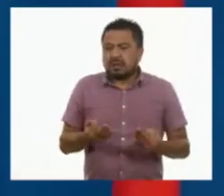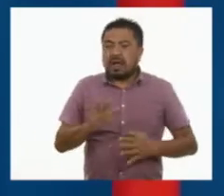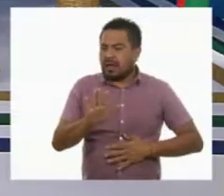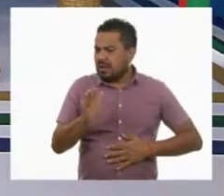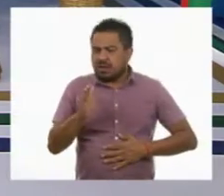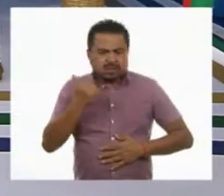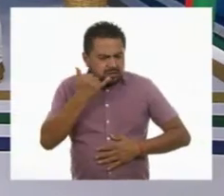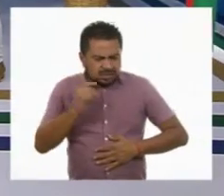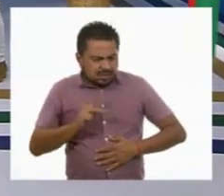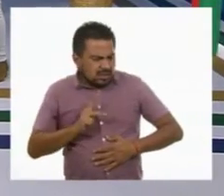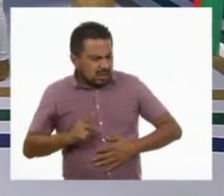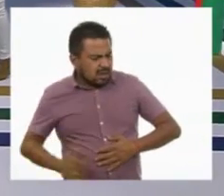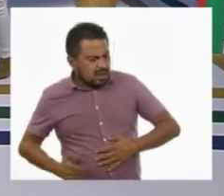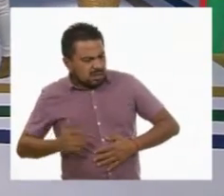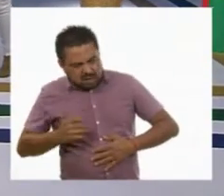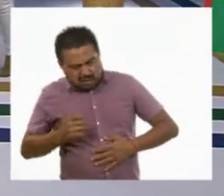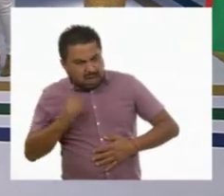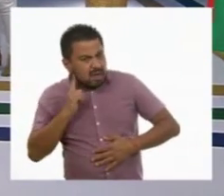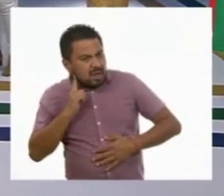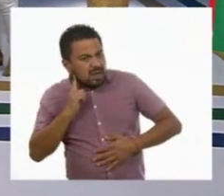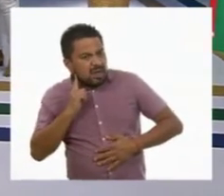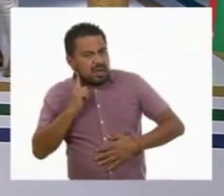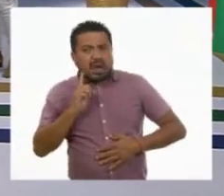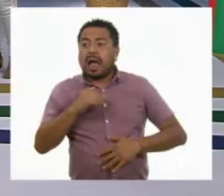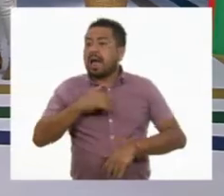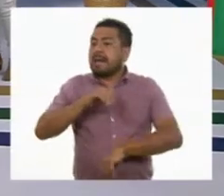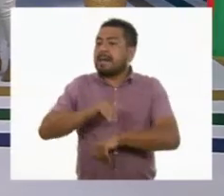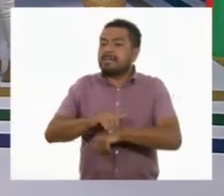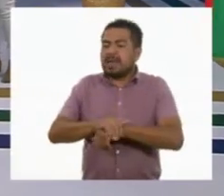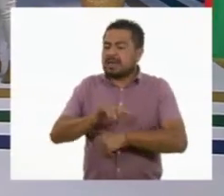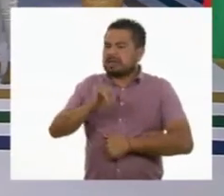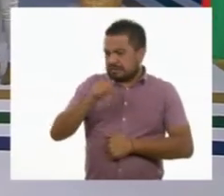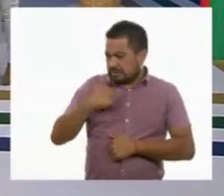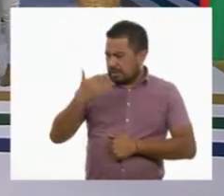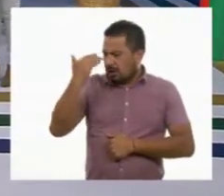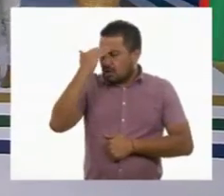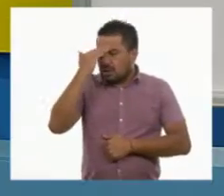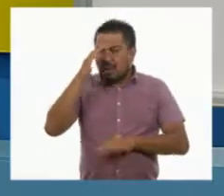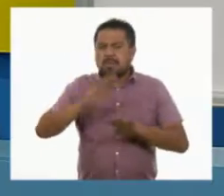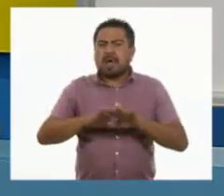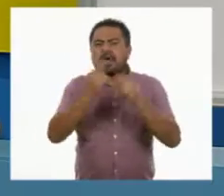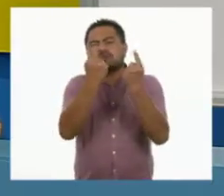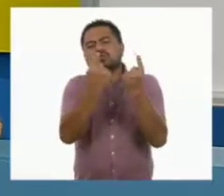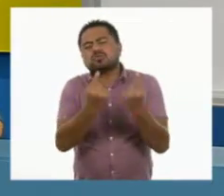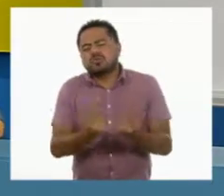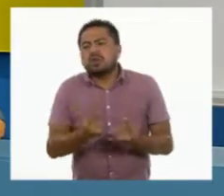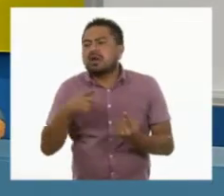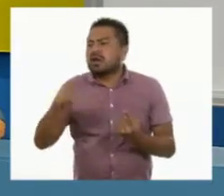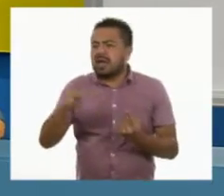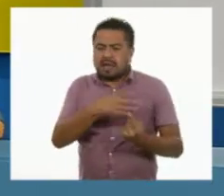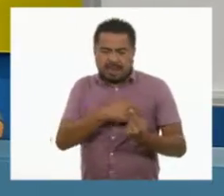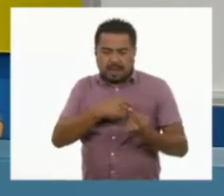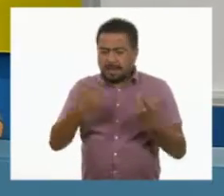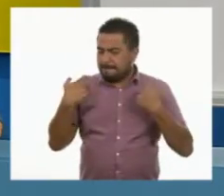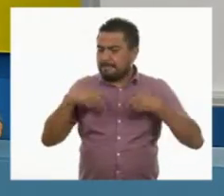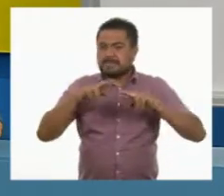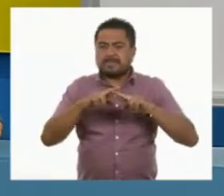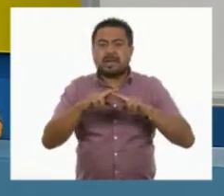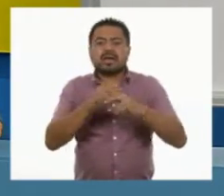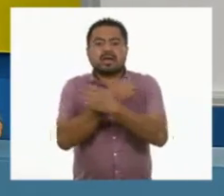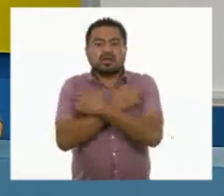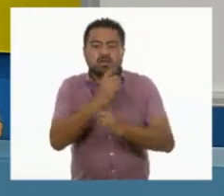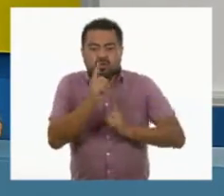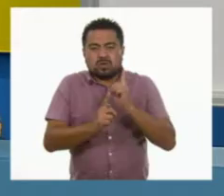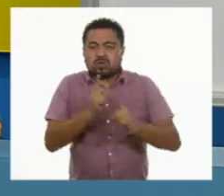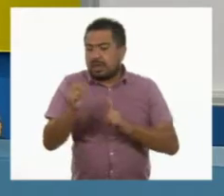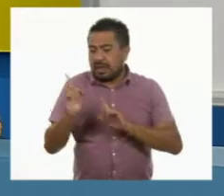celular. ¿Quién será? Ah, es un amigo. Lo conozco desde que era muy pequeño. Es hijo de una maestra de educación física.